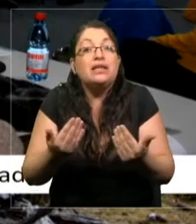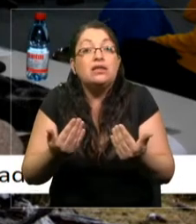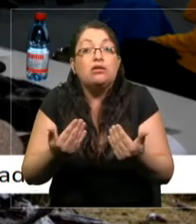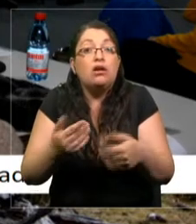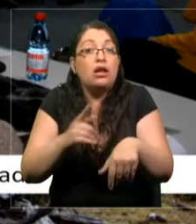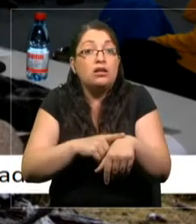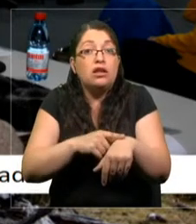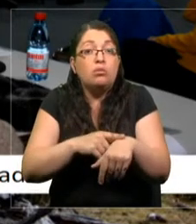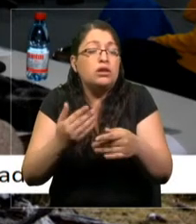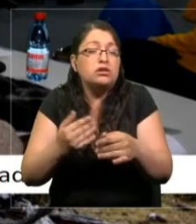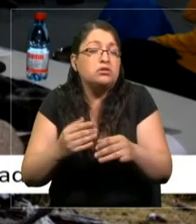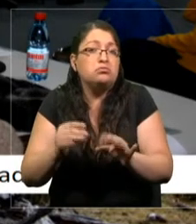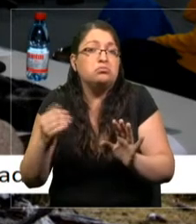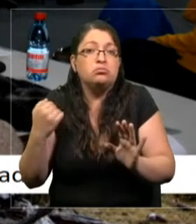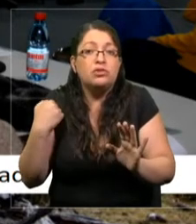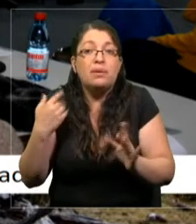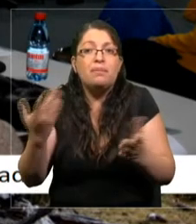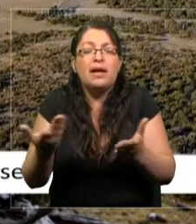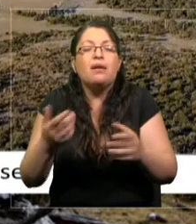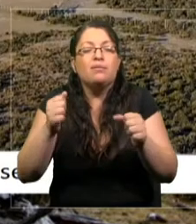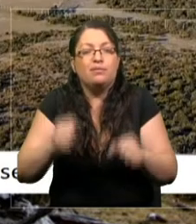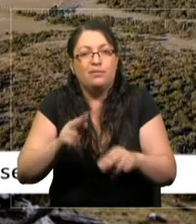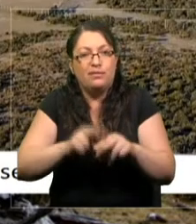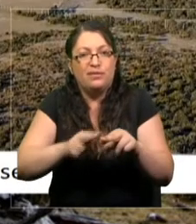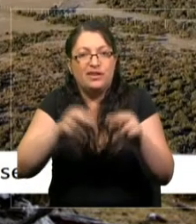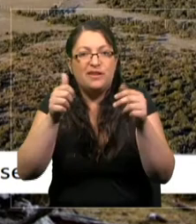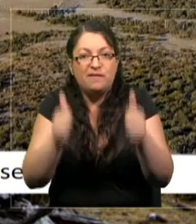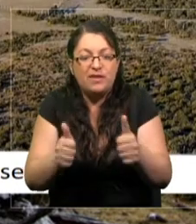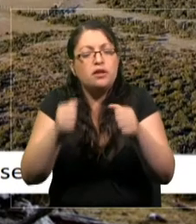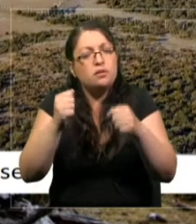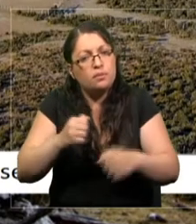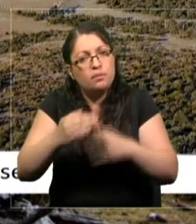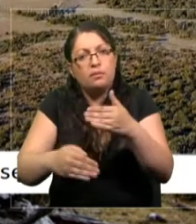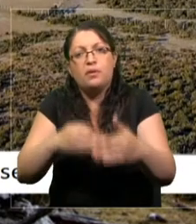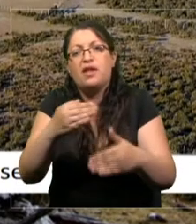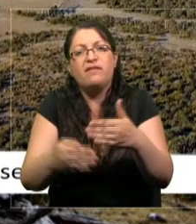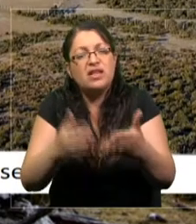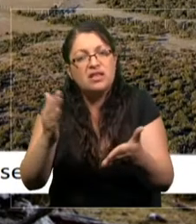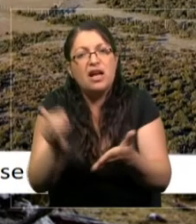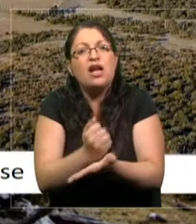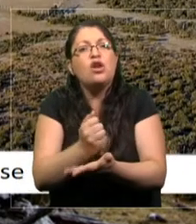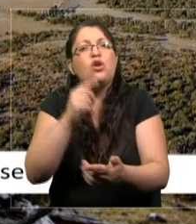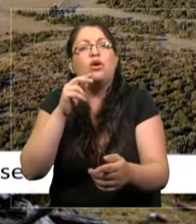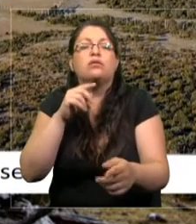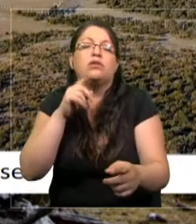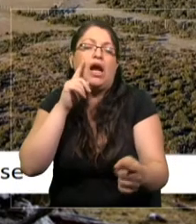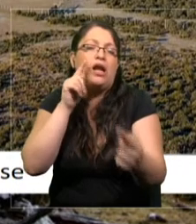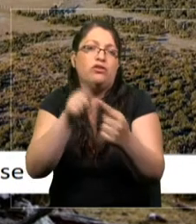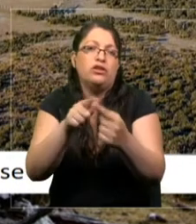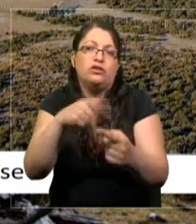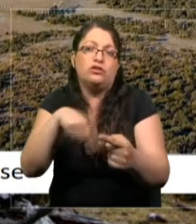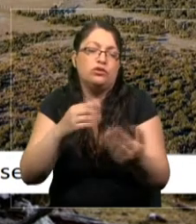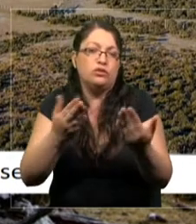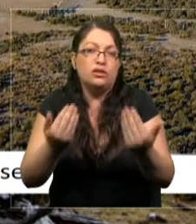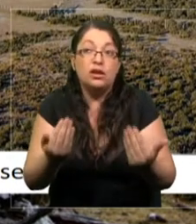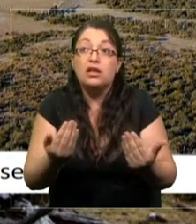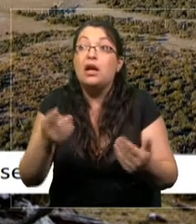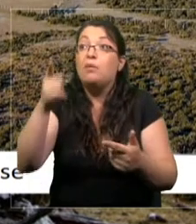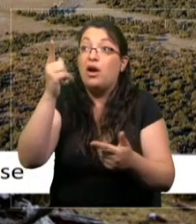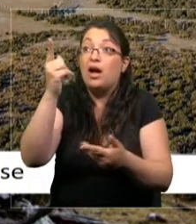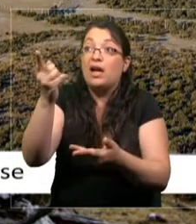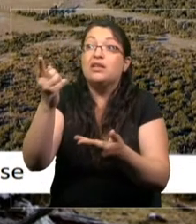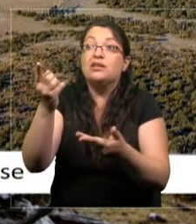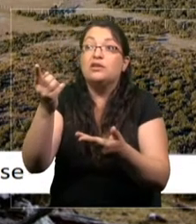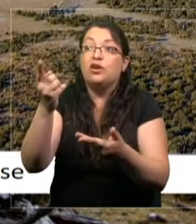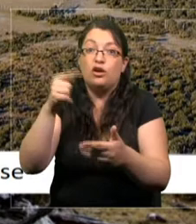es necesario para poder hacerlo bien y poder avanzar en conseguir los resultados que finalmente necesitamos esto es lo que